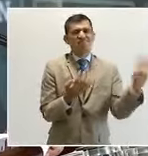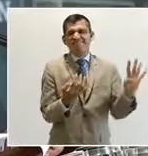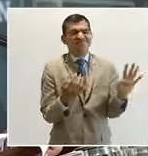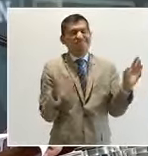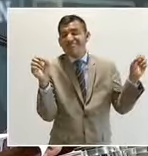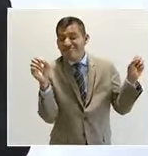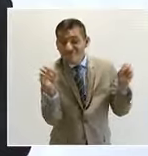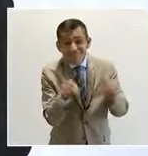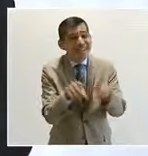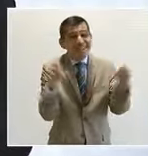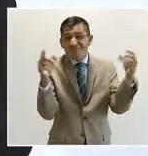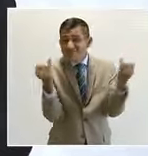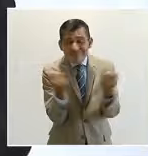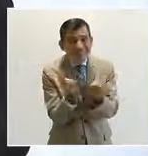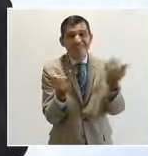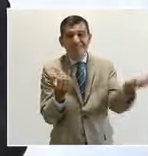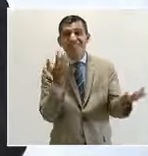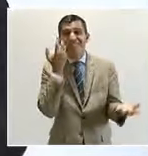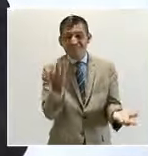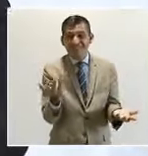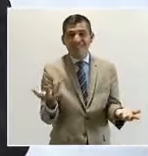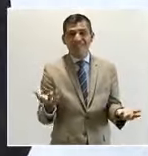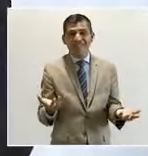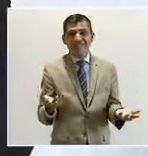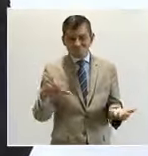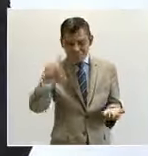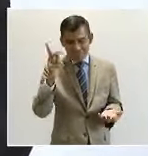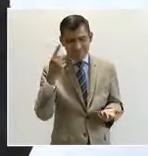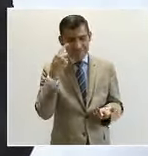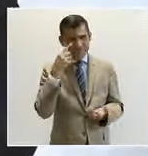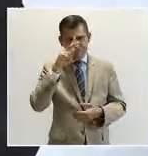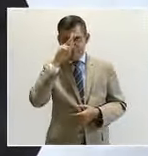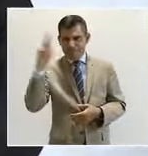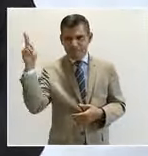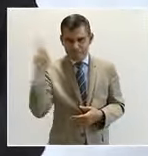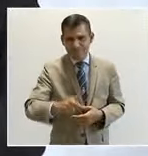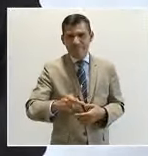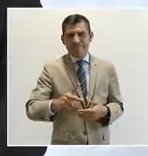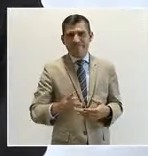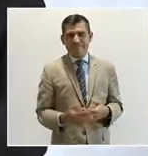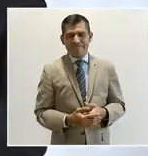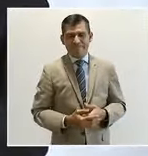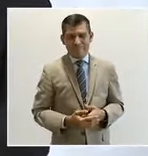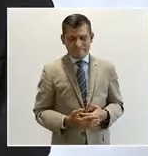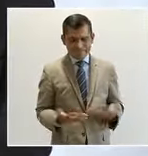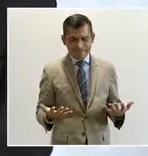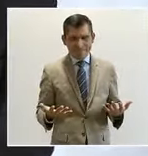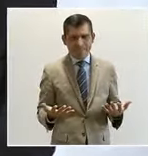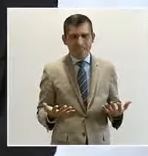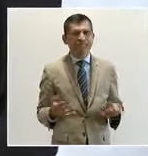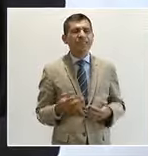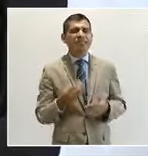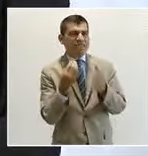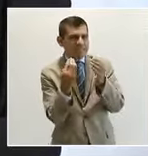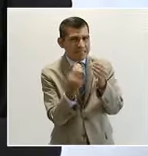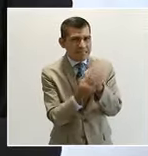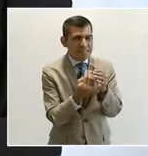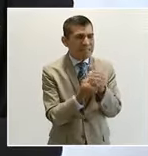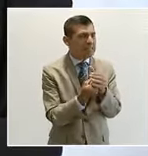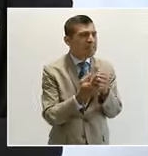exactamente pero todavía fue peor lo de la privatización